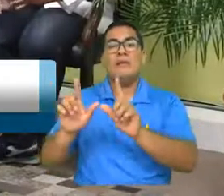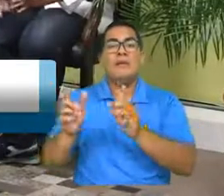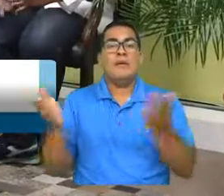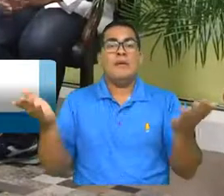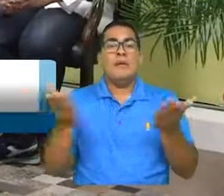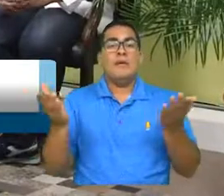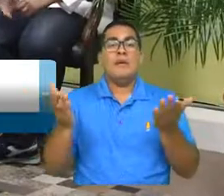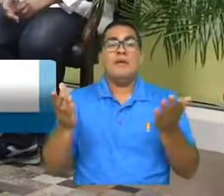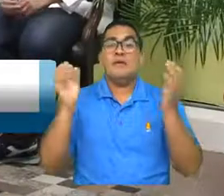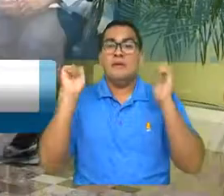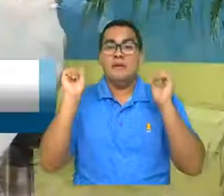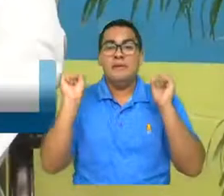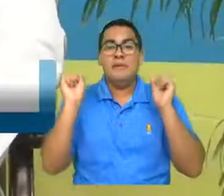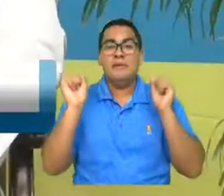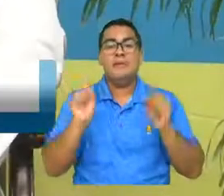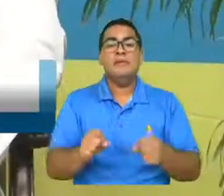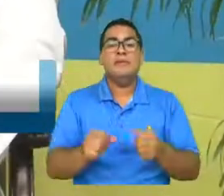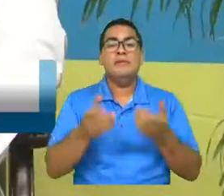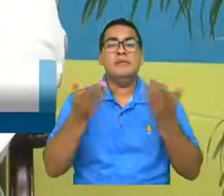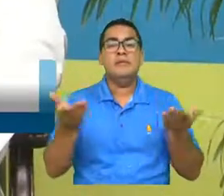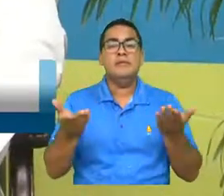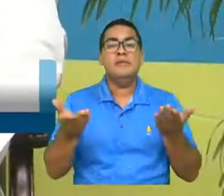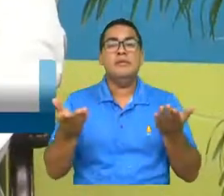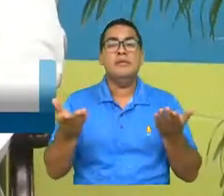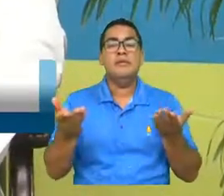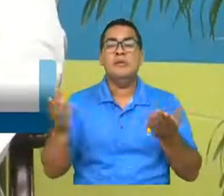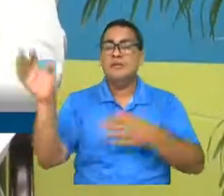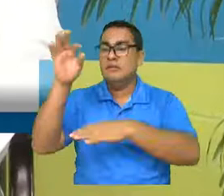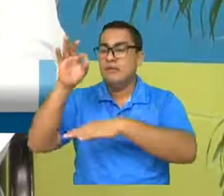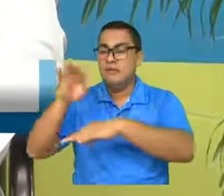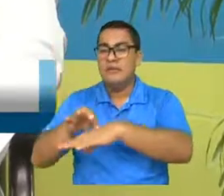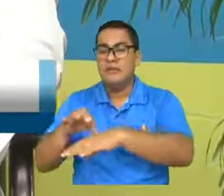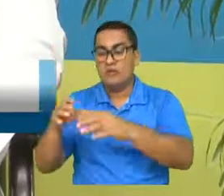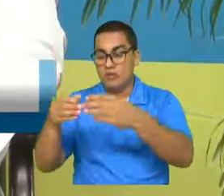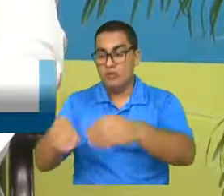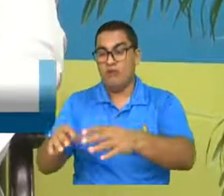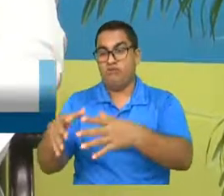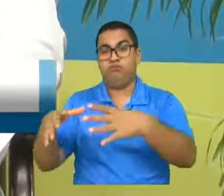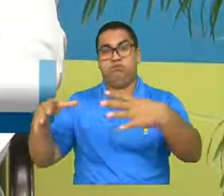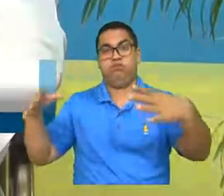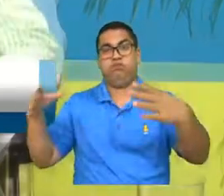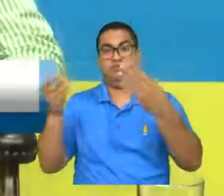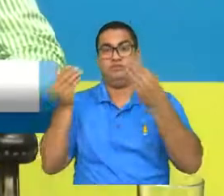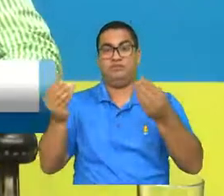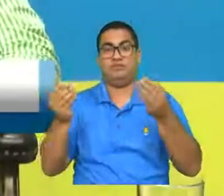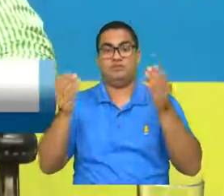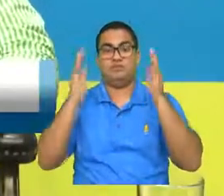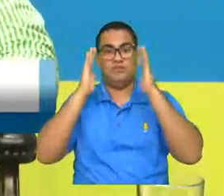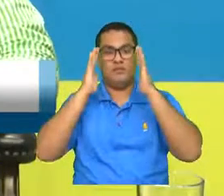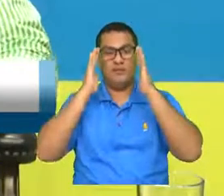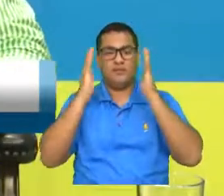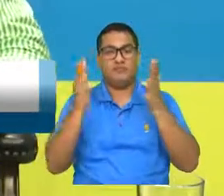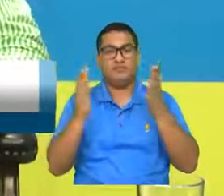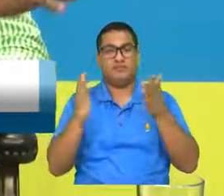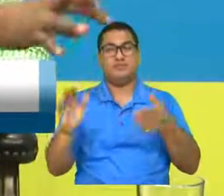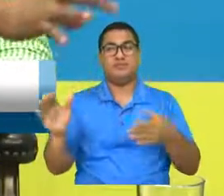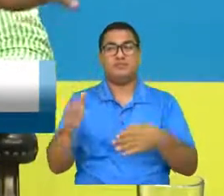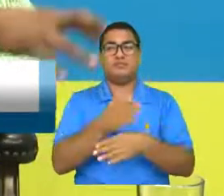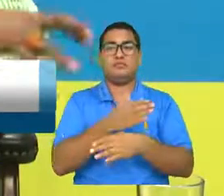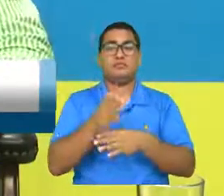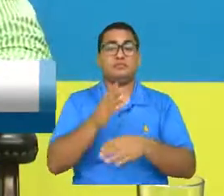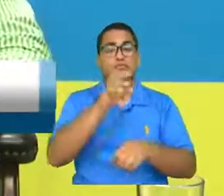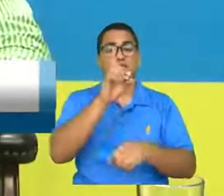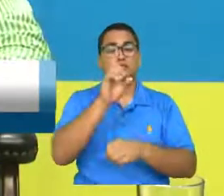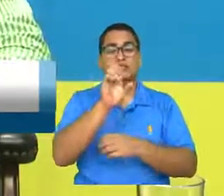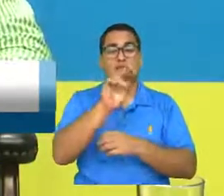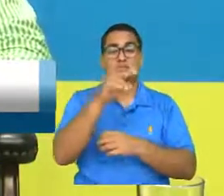muy propicias para que se reproduzca el mosquito Anófele. Ahora, a diferencia de los dos zancudos, el que transmite el